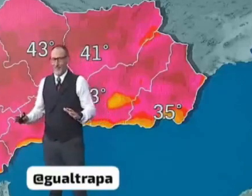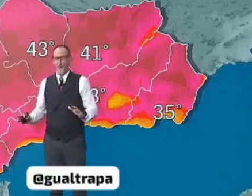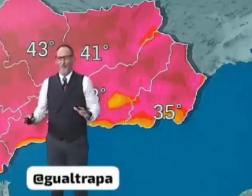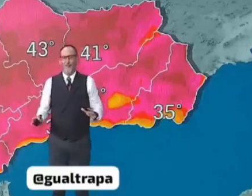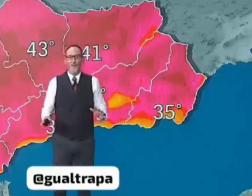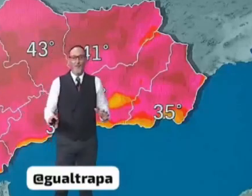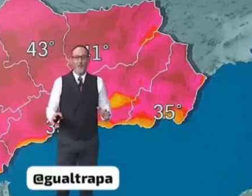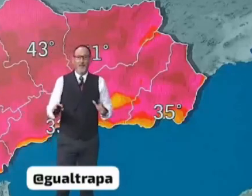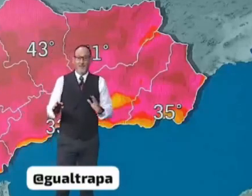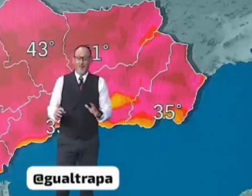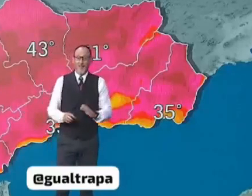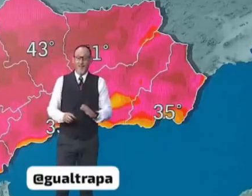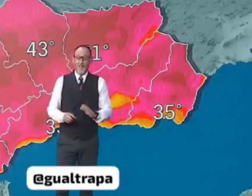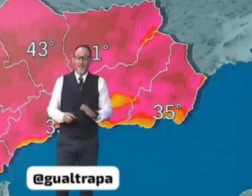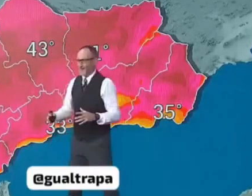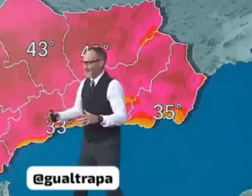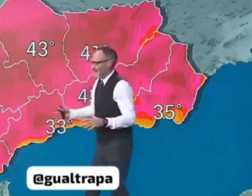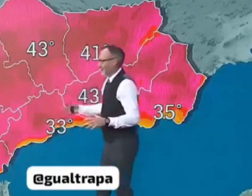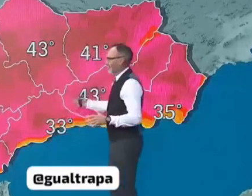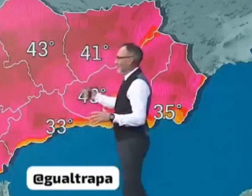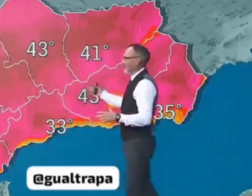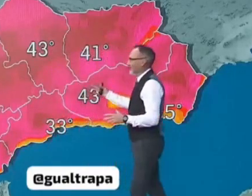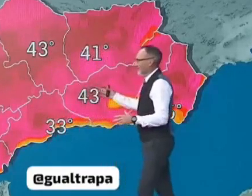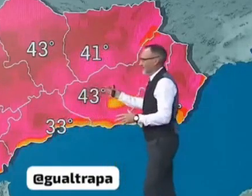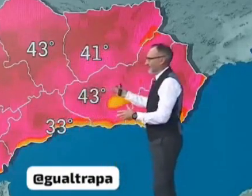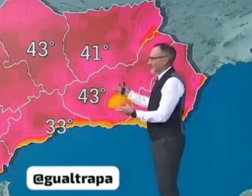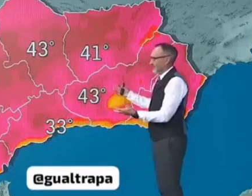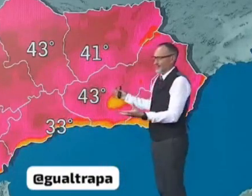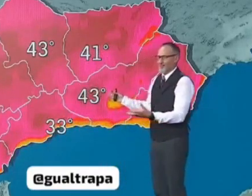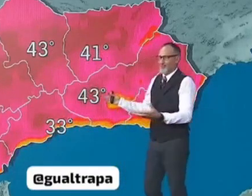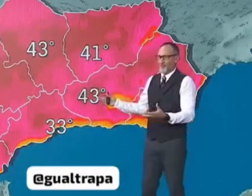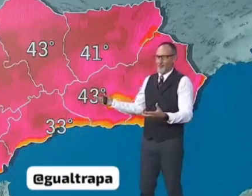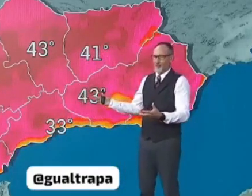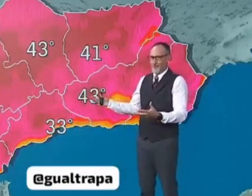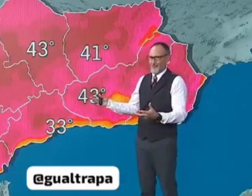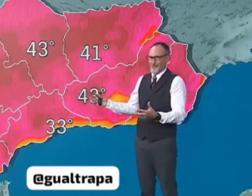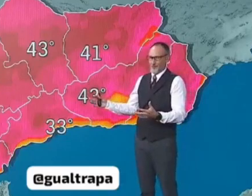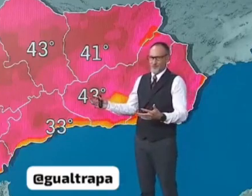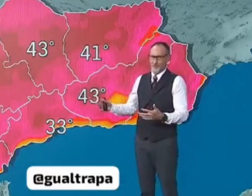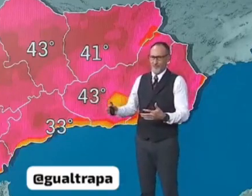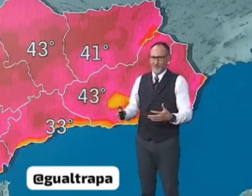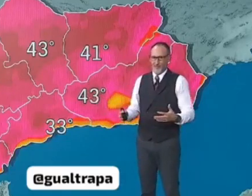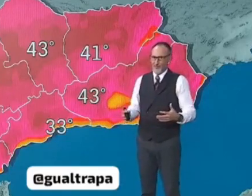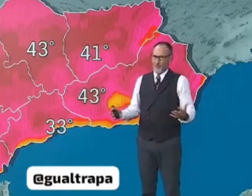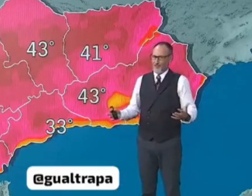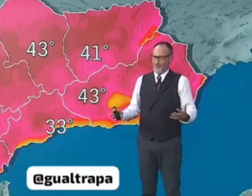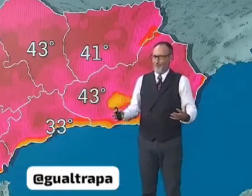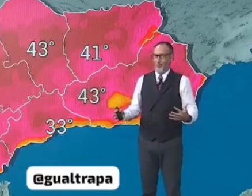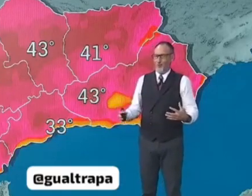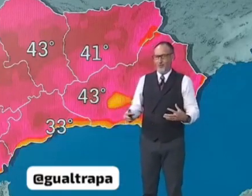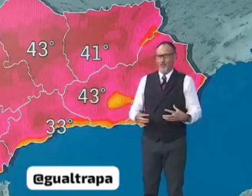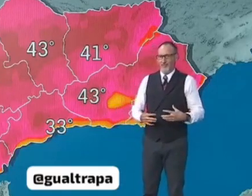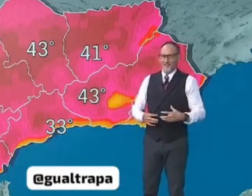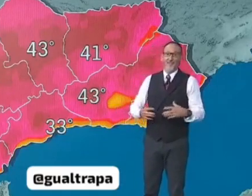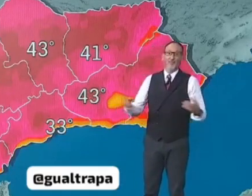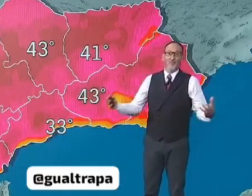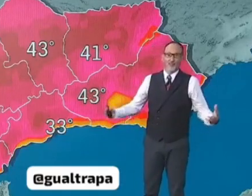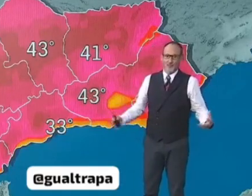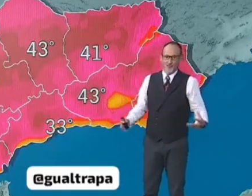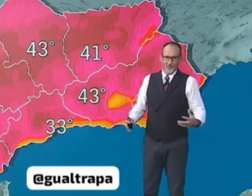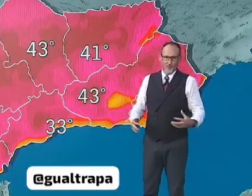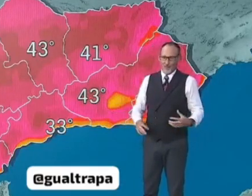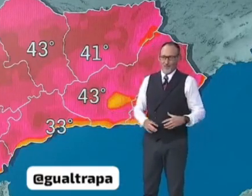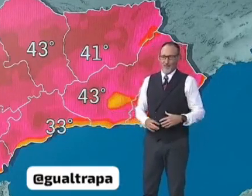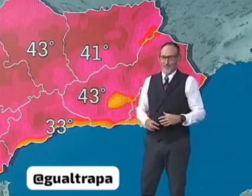meteorólogo con sentido común ha dicho algo muy importante ha dicho algo muy importante y no ha practicado terrorismo informativo